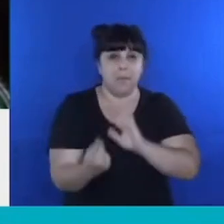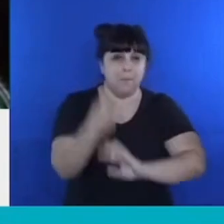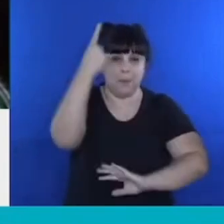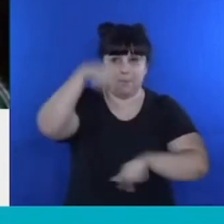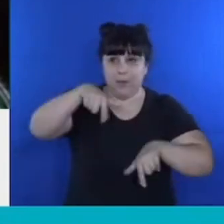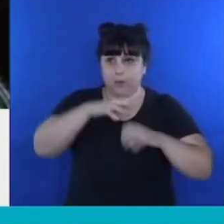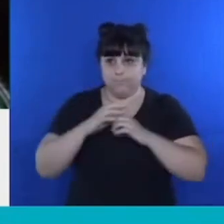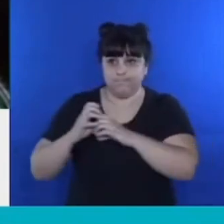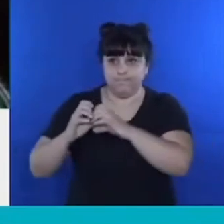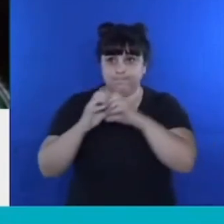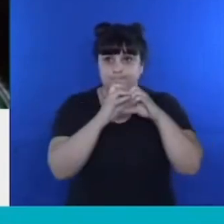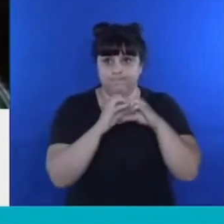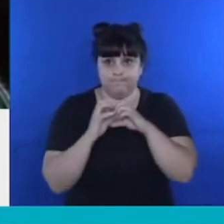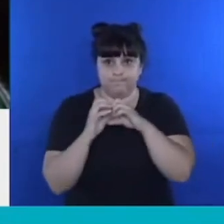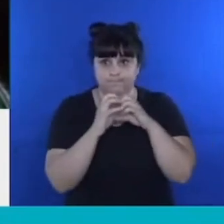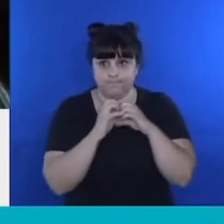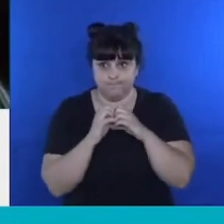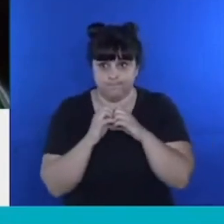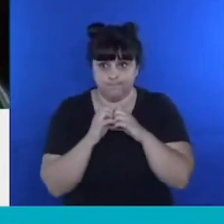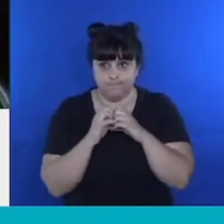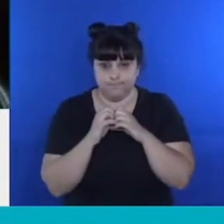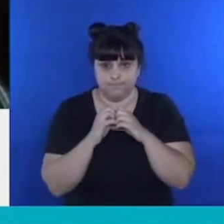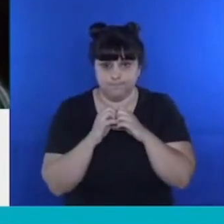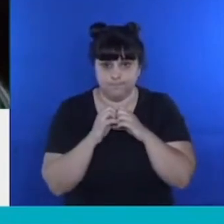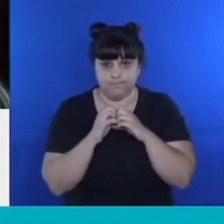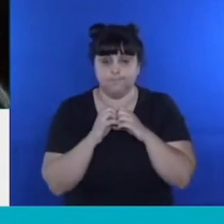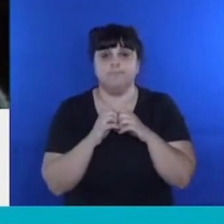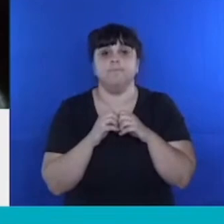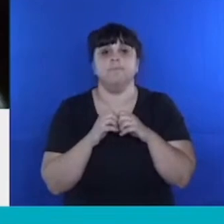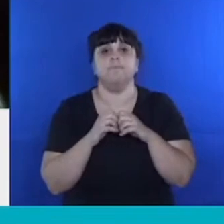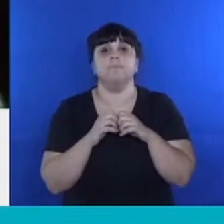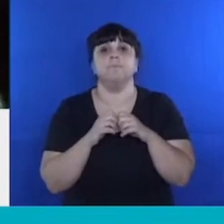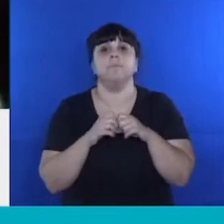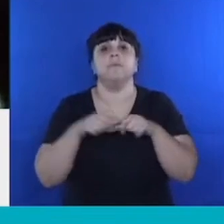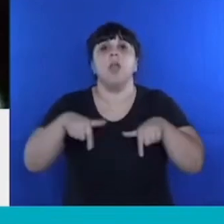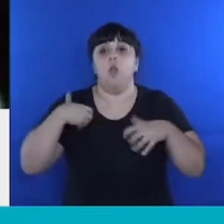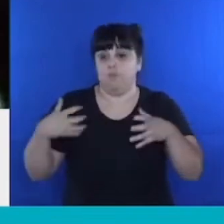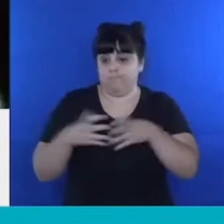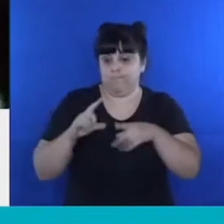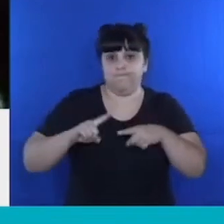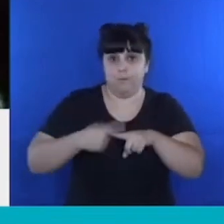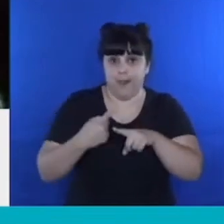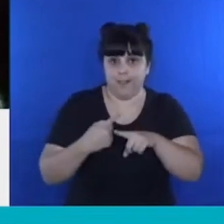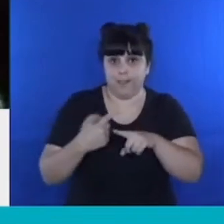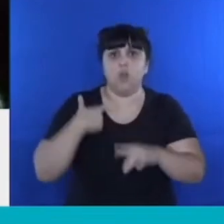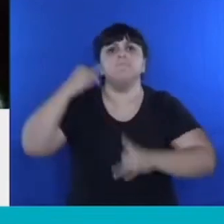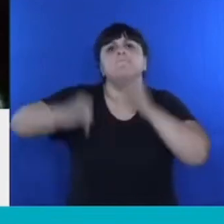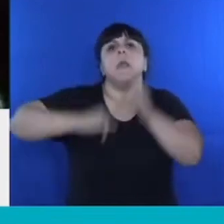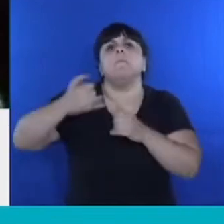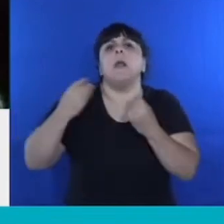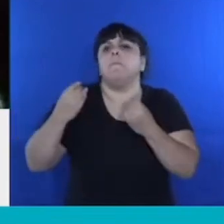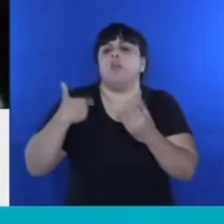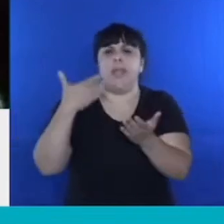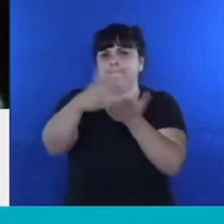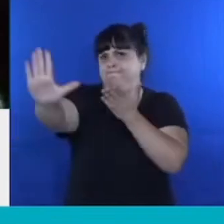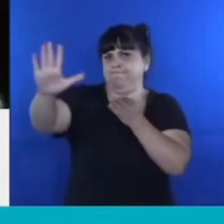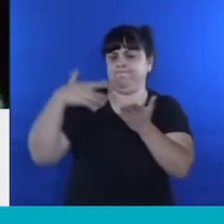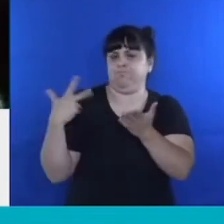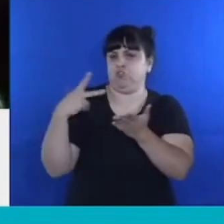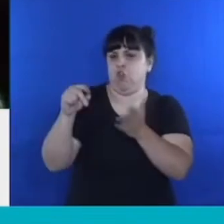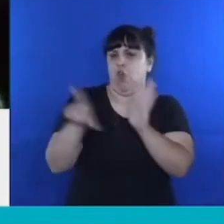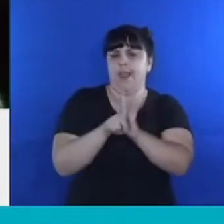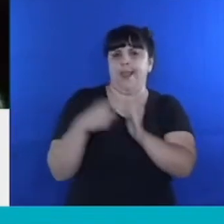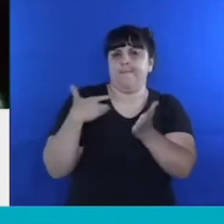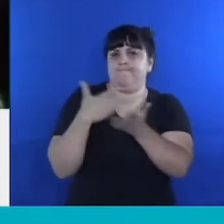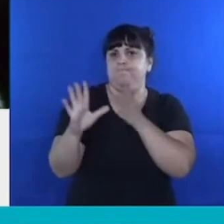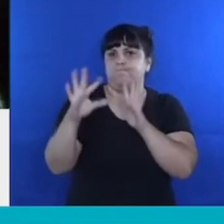en tratamiento, a la ley de endeudamiento, desde nuestro bloque queremos argumentar por qué vamos a rechazar esta ley, por